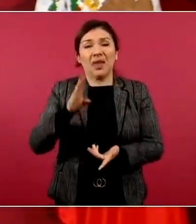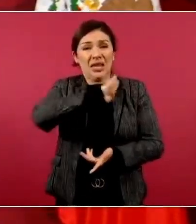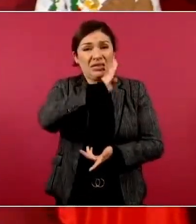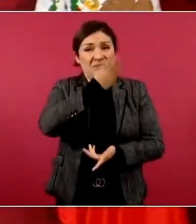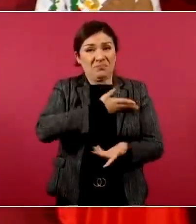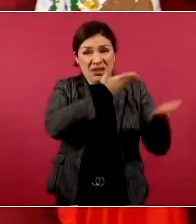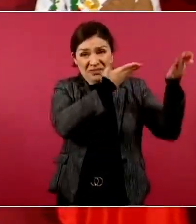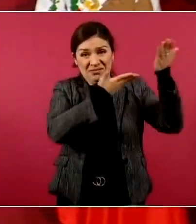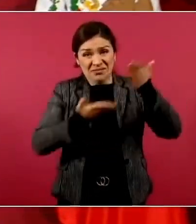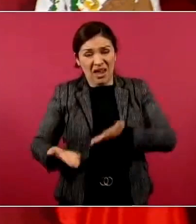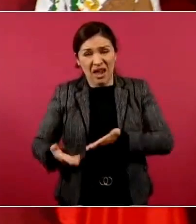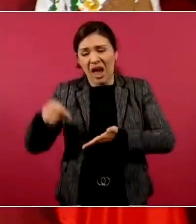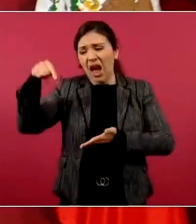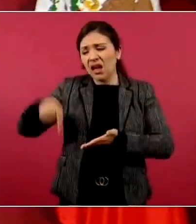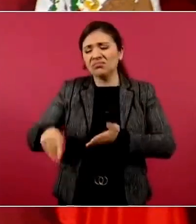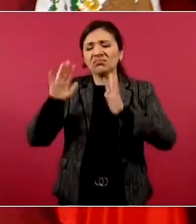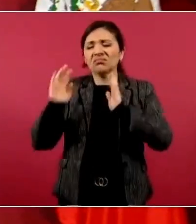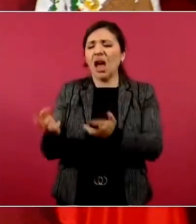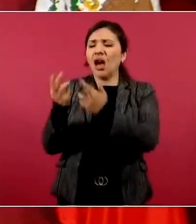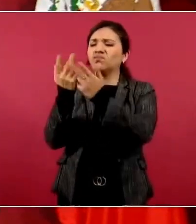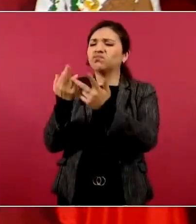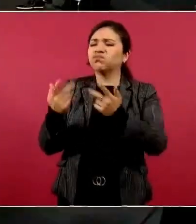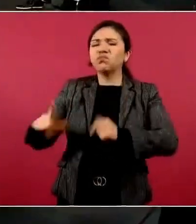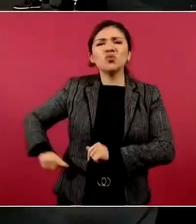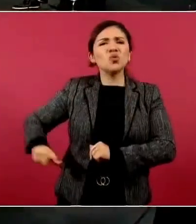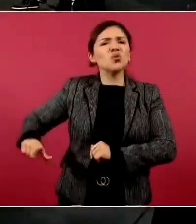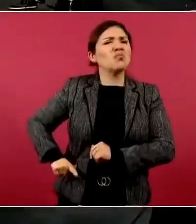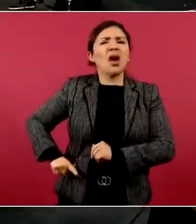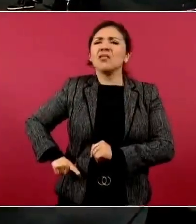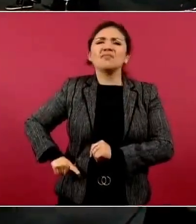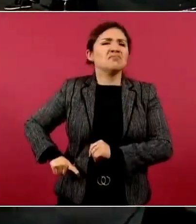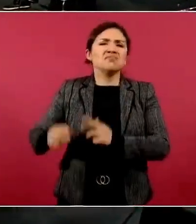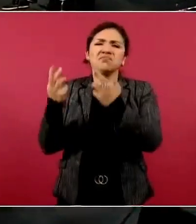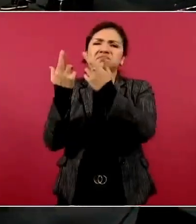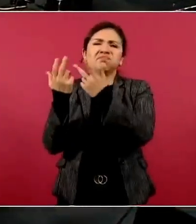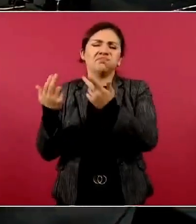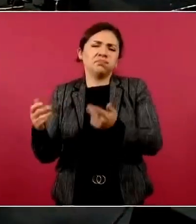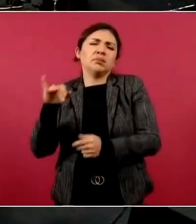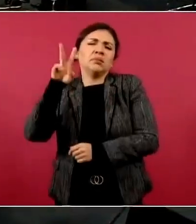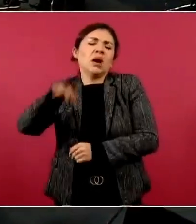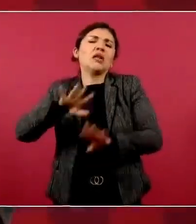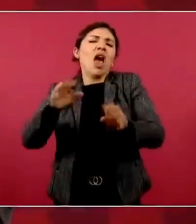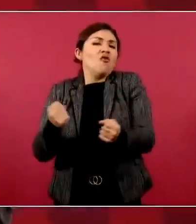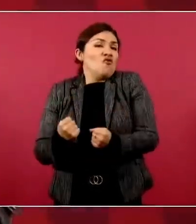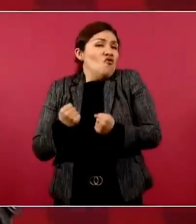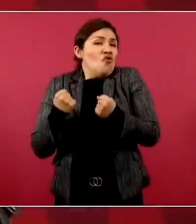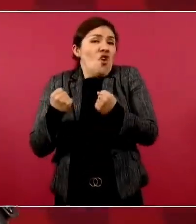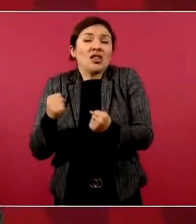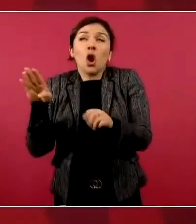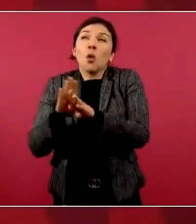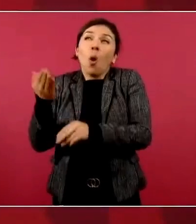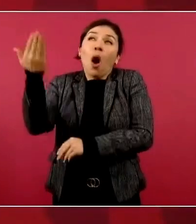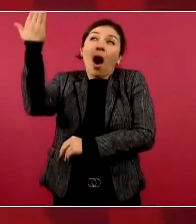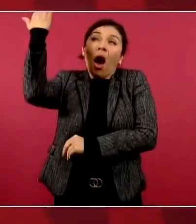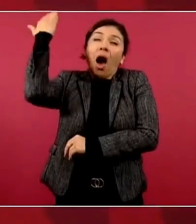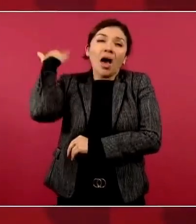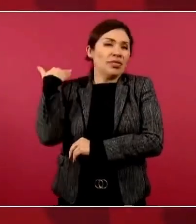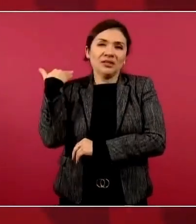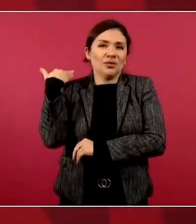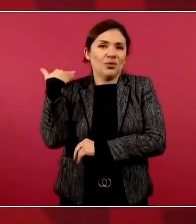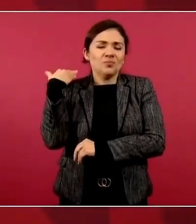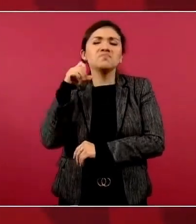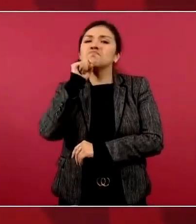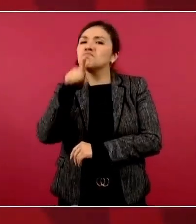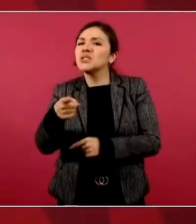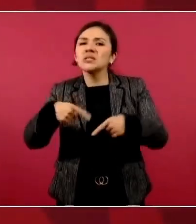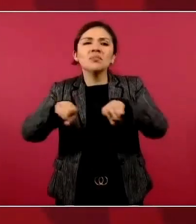invasores, sí. Sí, sí, sí. Ya no tenía el esplendor de otras épocas, porque eso pasó con los